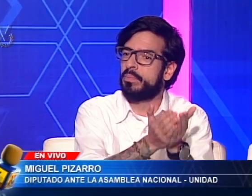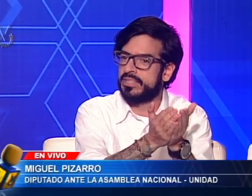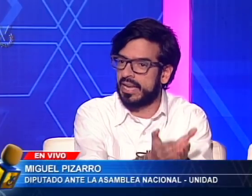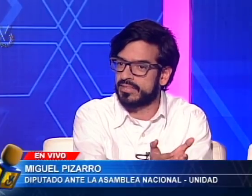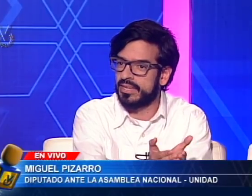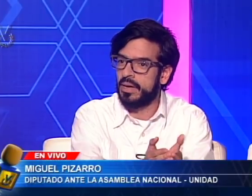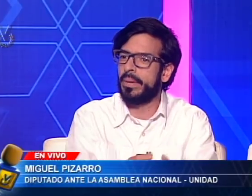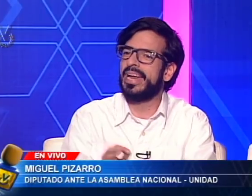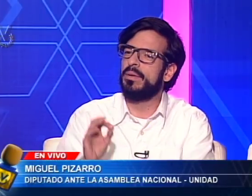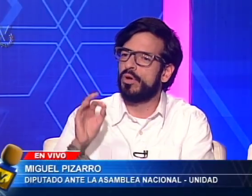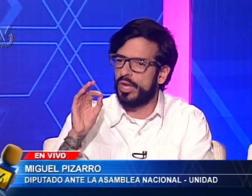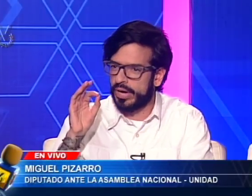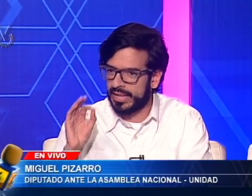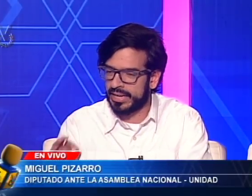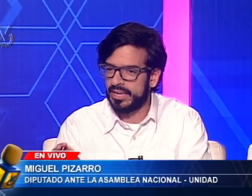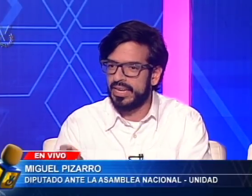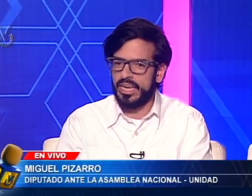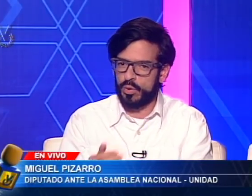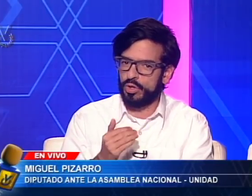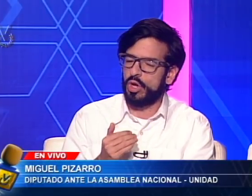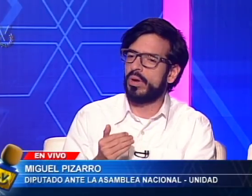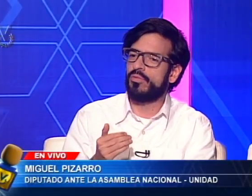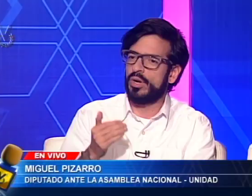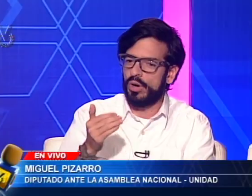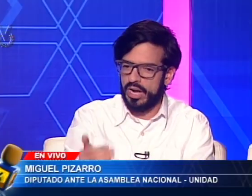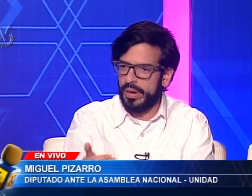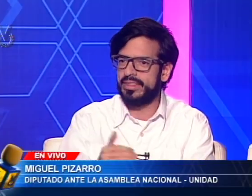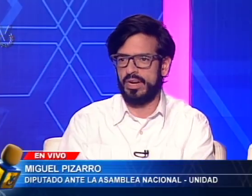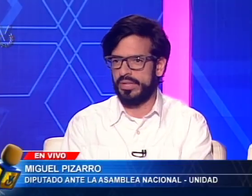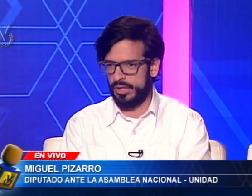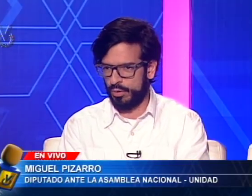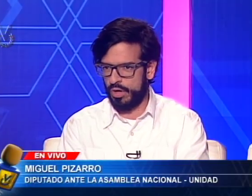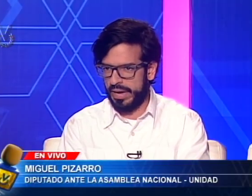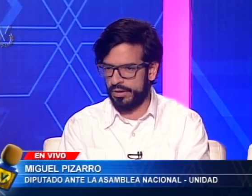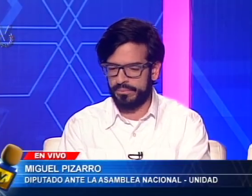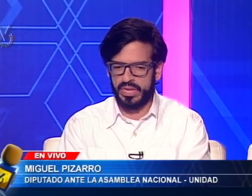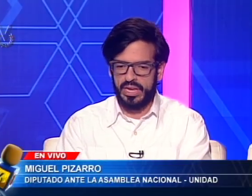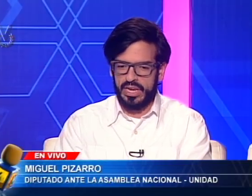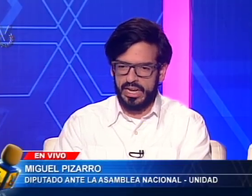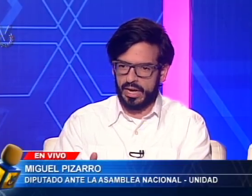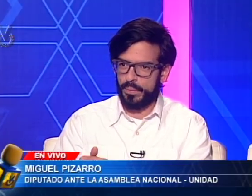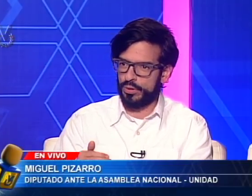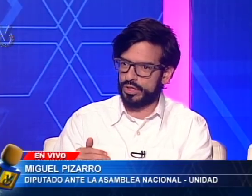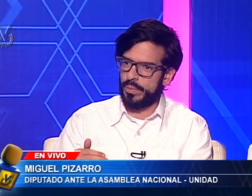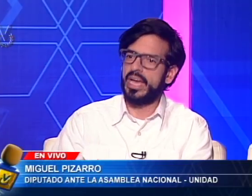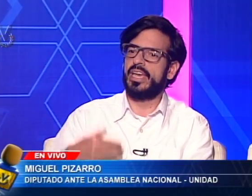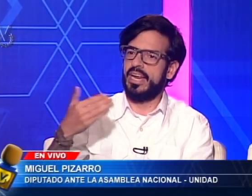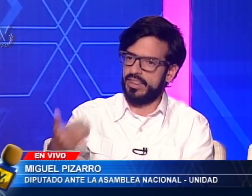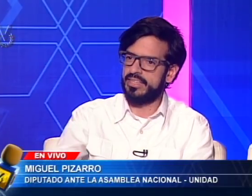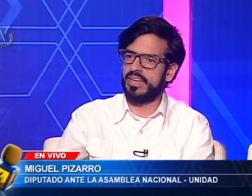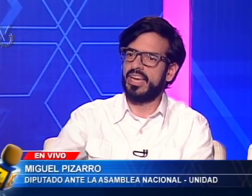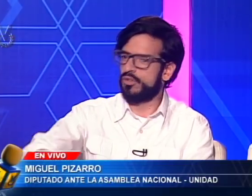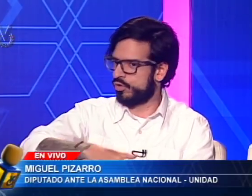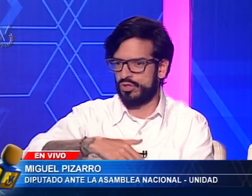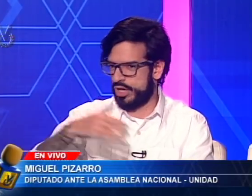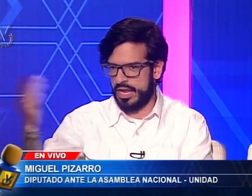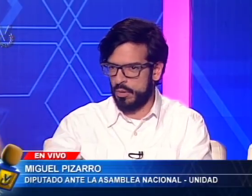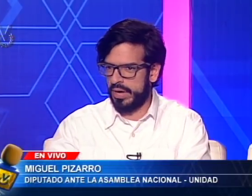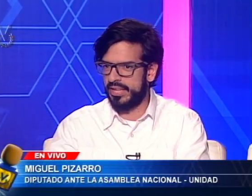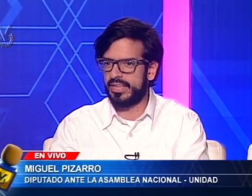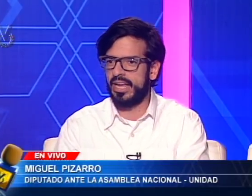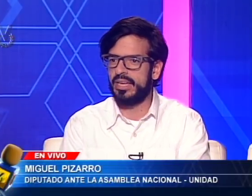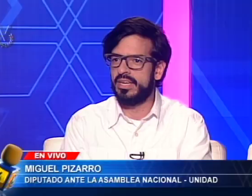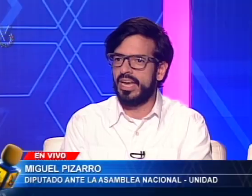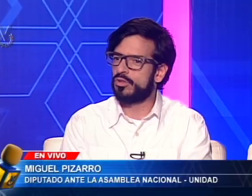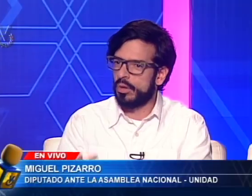mecanismos para expresarse, mecanismos de verdad. Y cuando yo me refiero al 20 y al 21 de mayo, Y le respondo también a quienes dicen que esos son 6